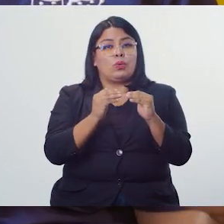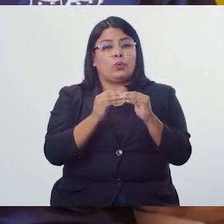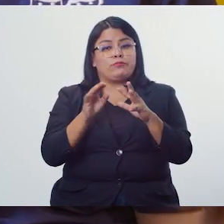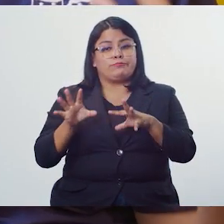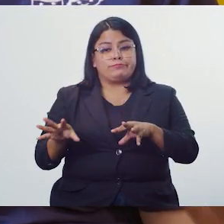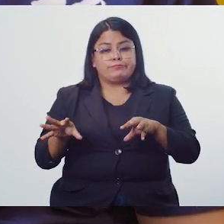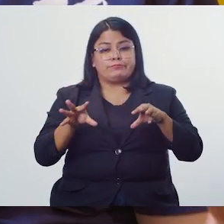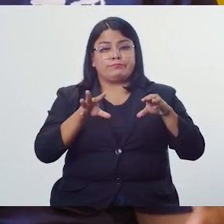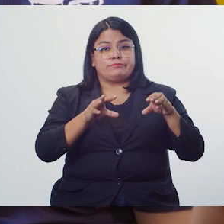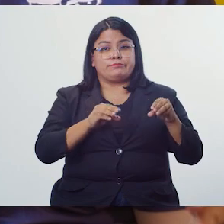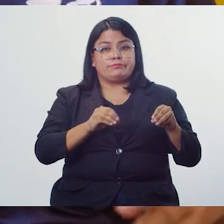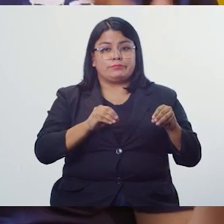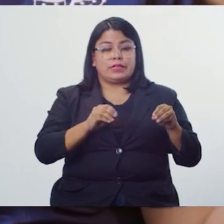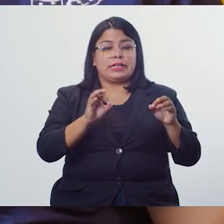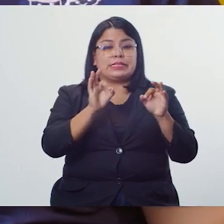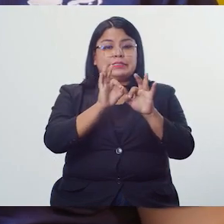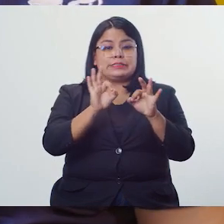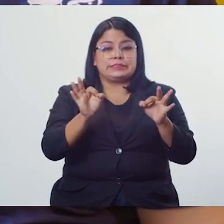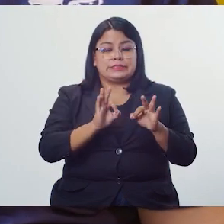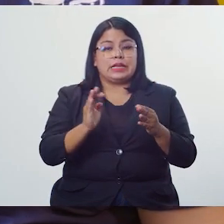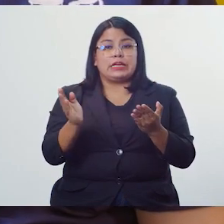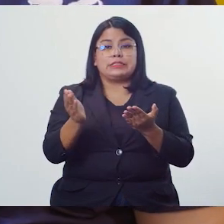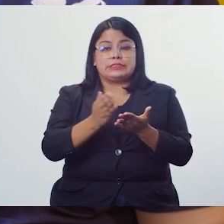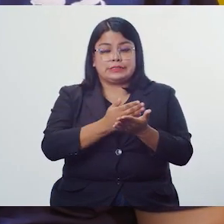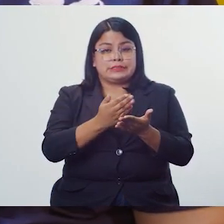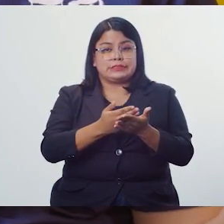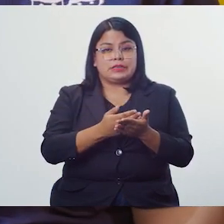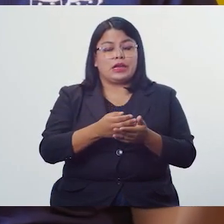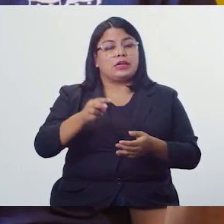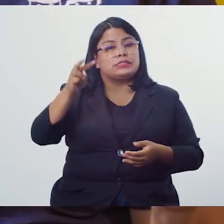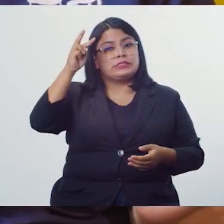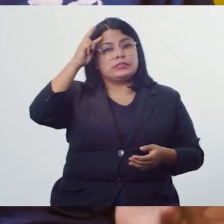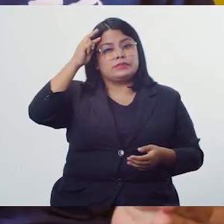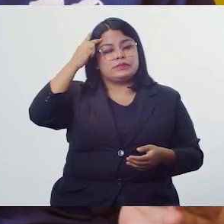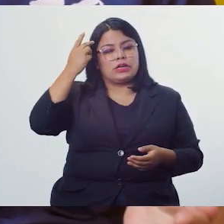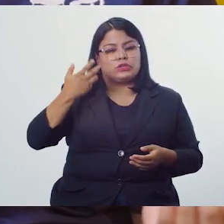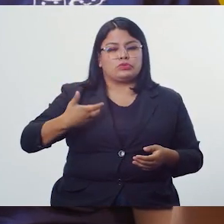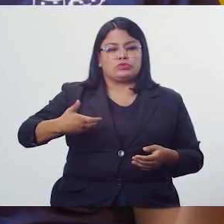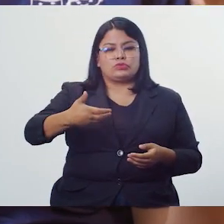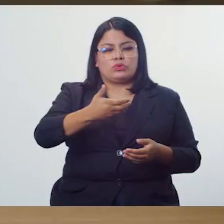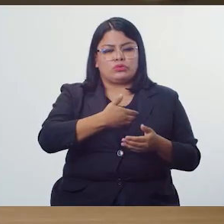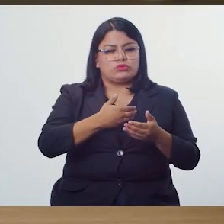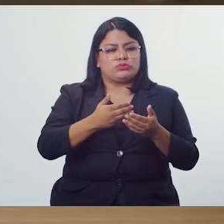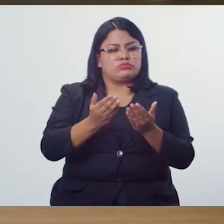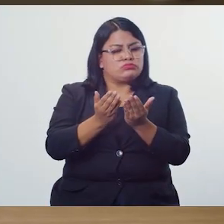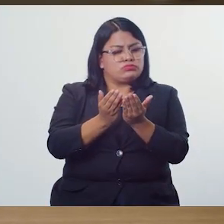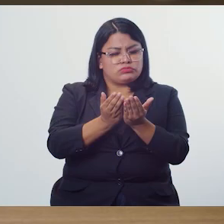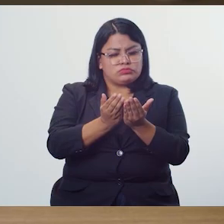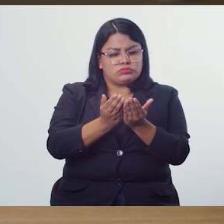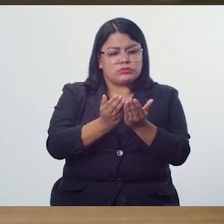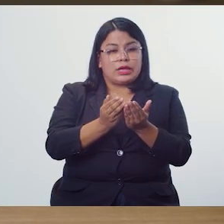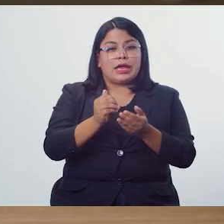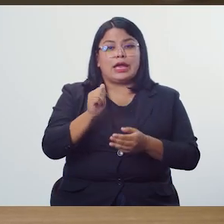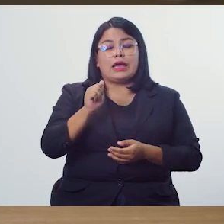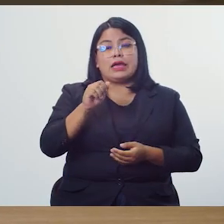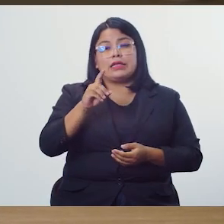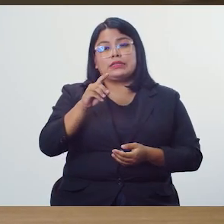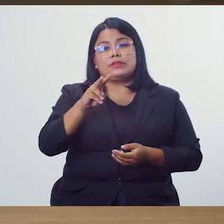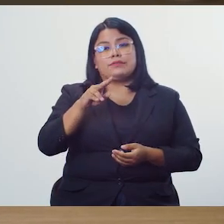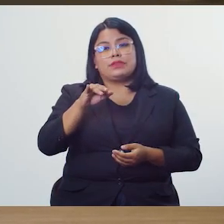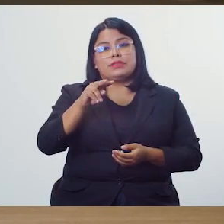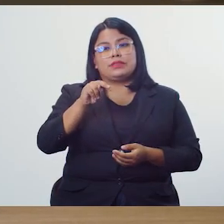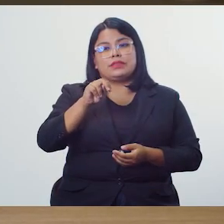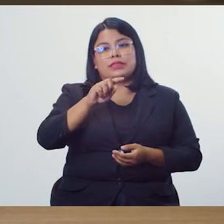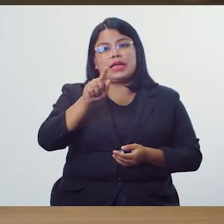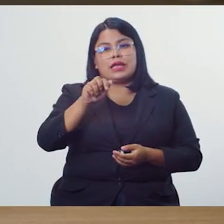todo aplicado al texto que estamos estudiando. Es decir, que si estamos estudiando adivinanzas, involucramos el